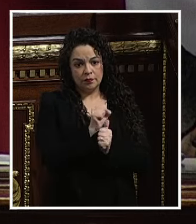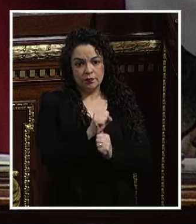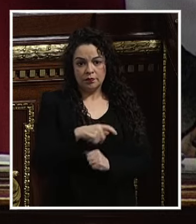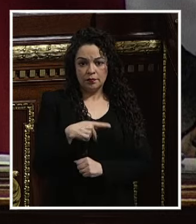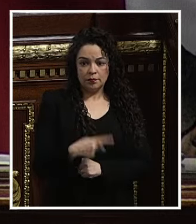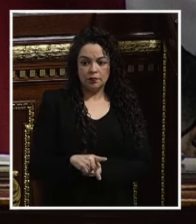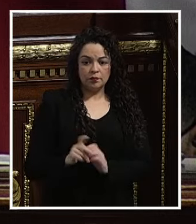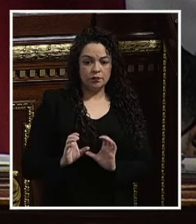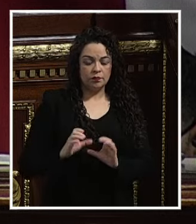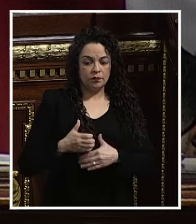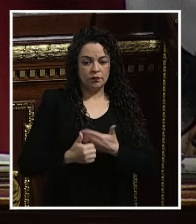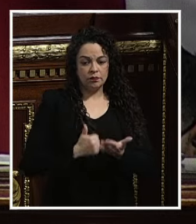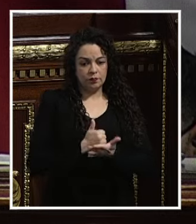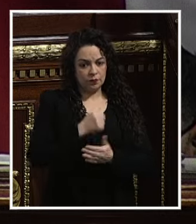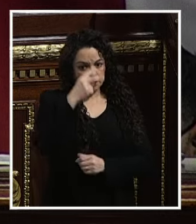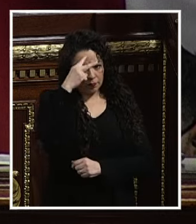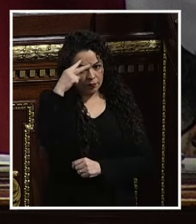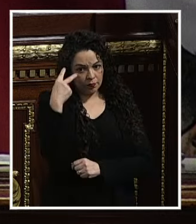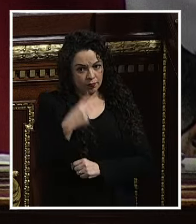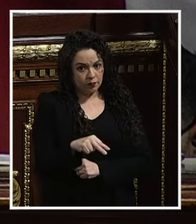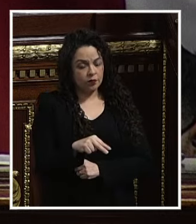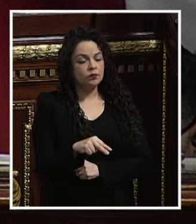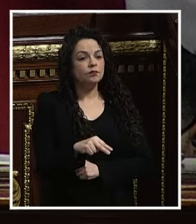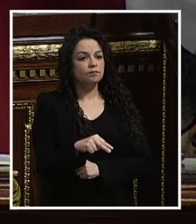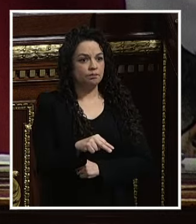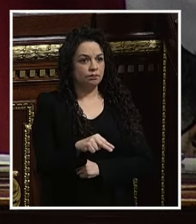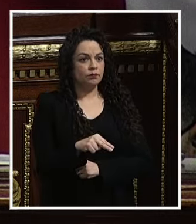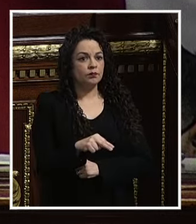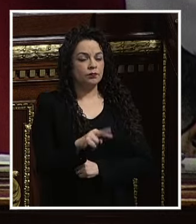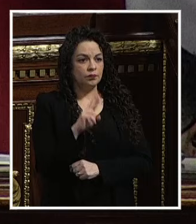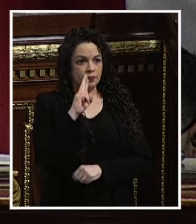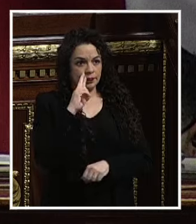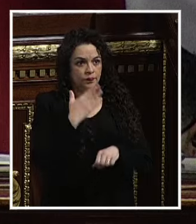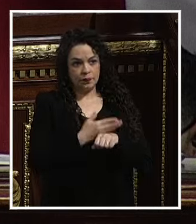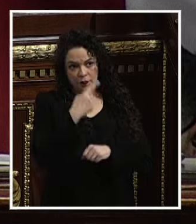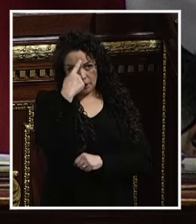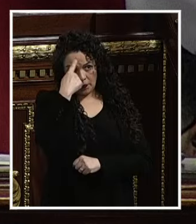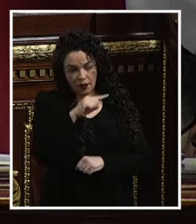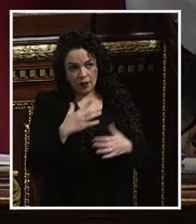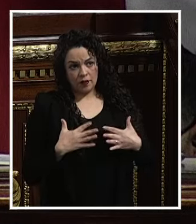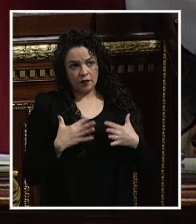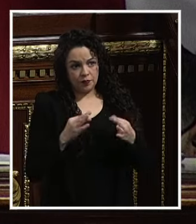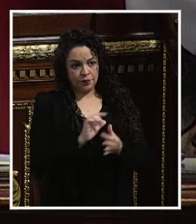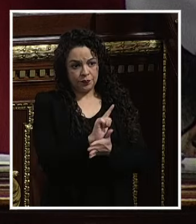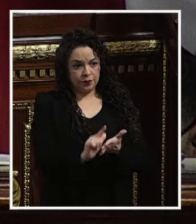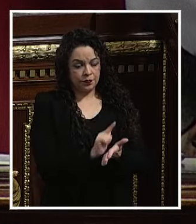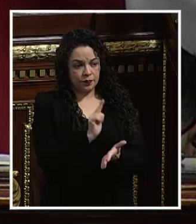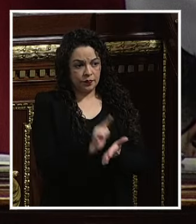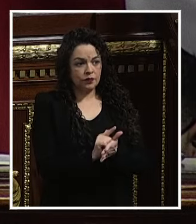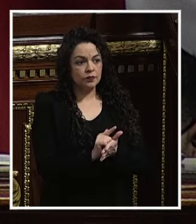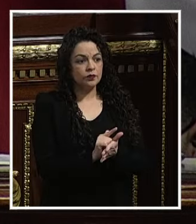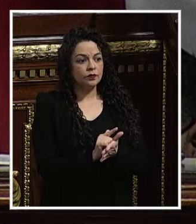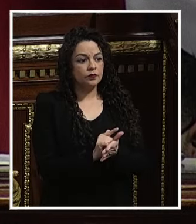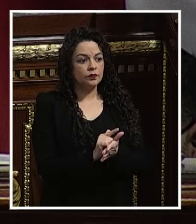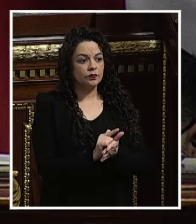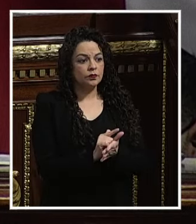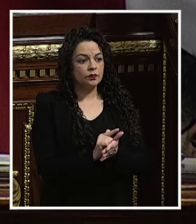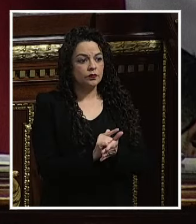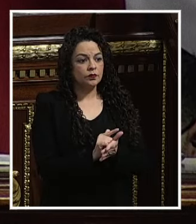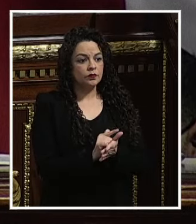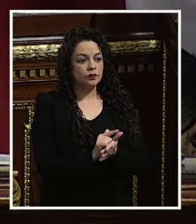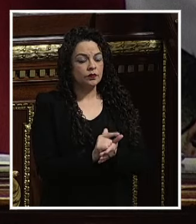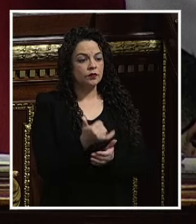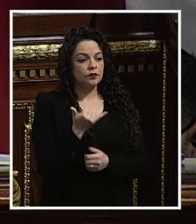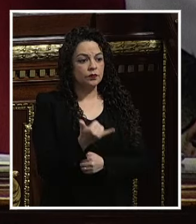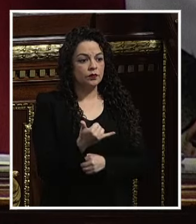confiere atribuciones tanto para la expedición de las leyes como para la representación y la deliberación